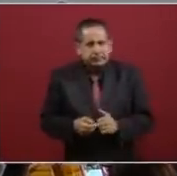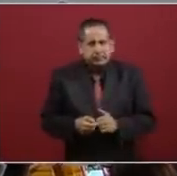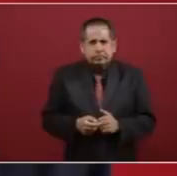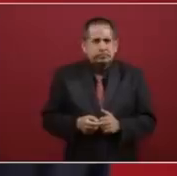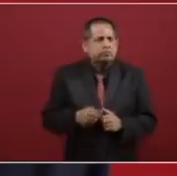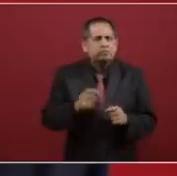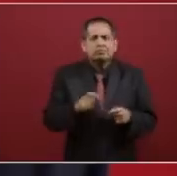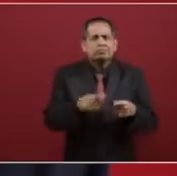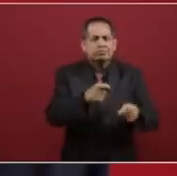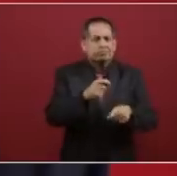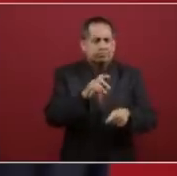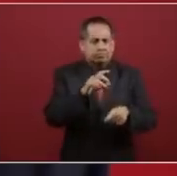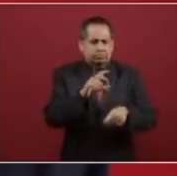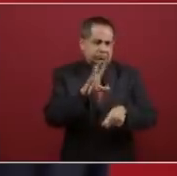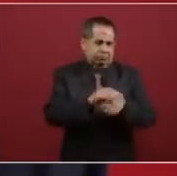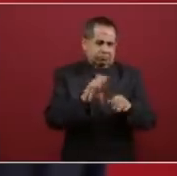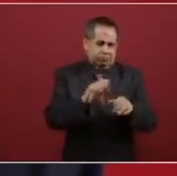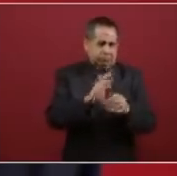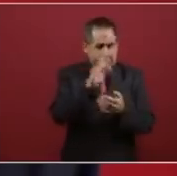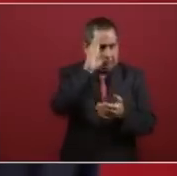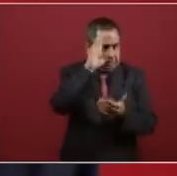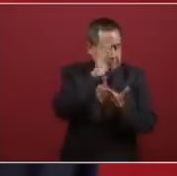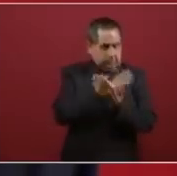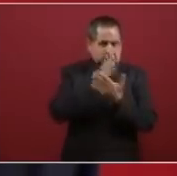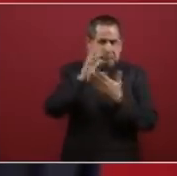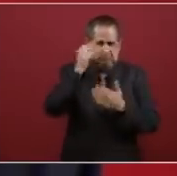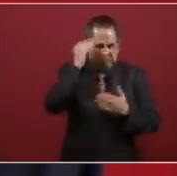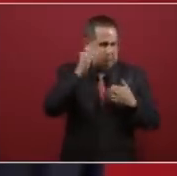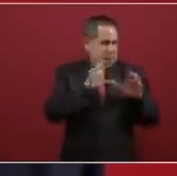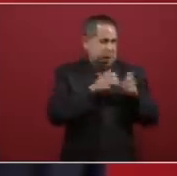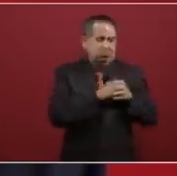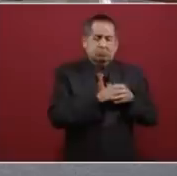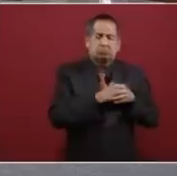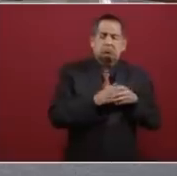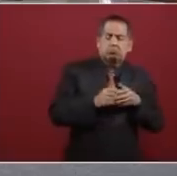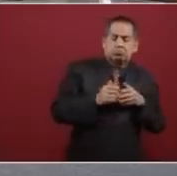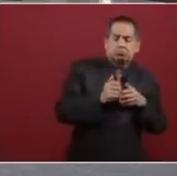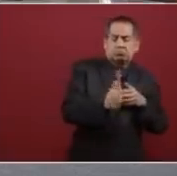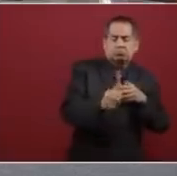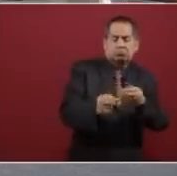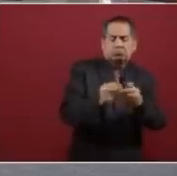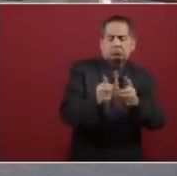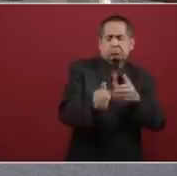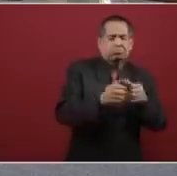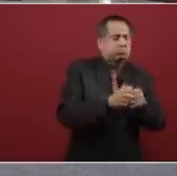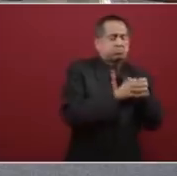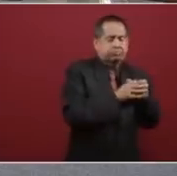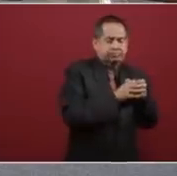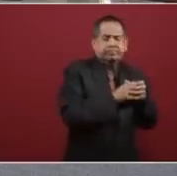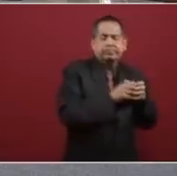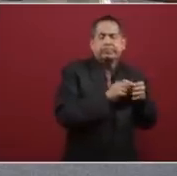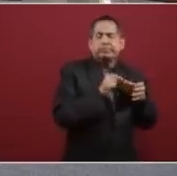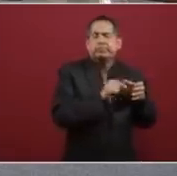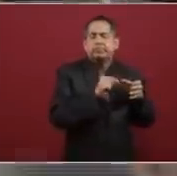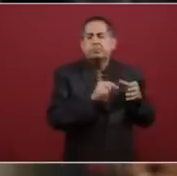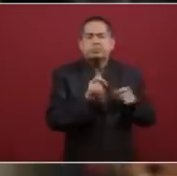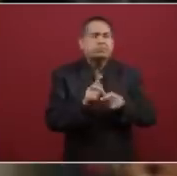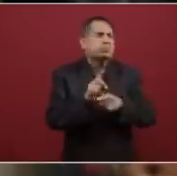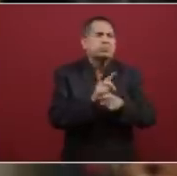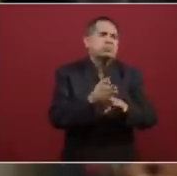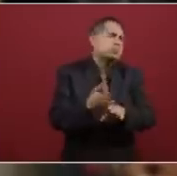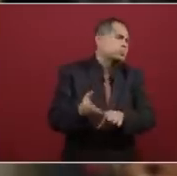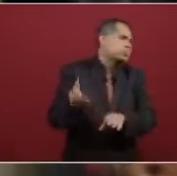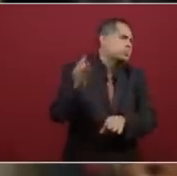Estas concesiones excesivas del periodo neoliberal existen desde hace mucho